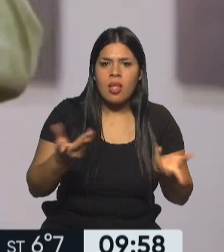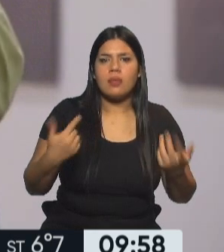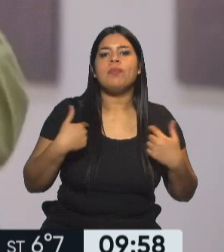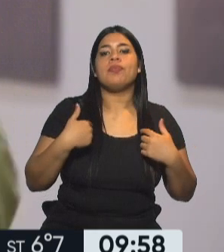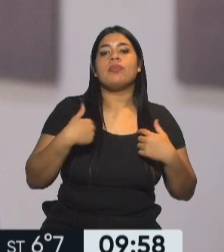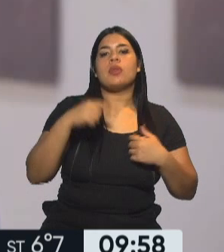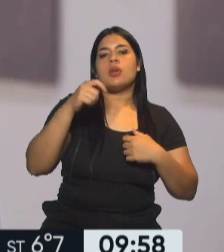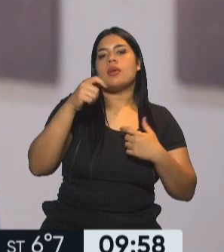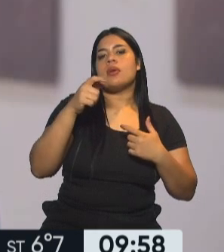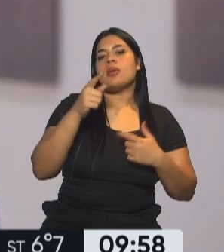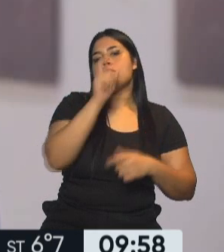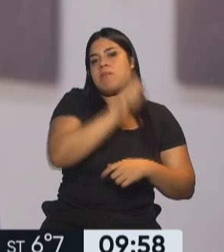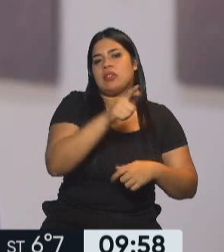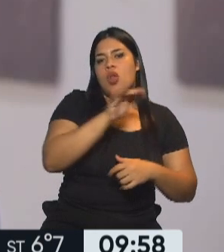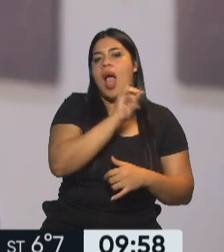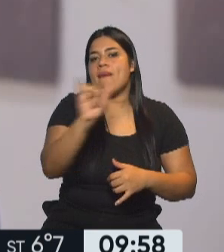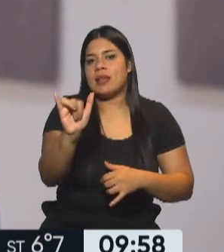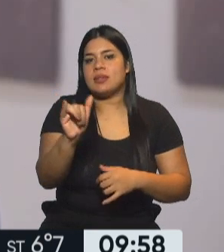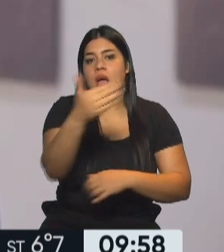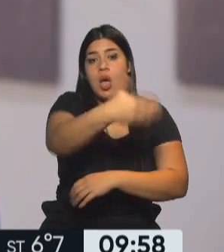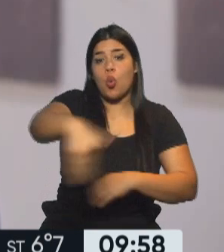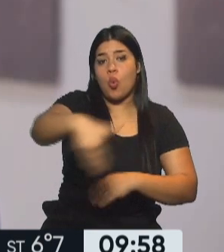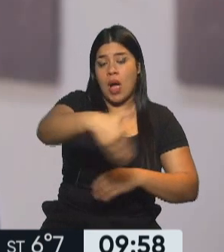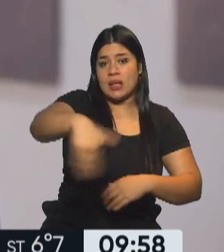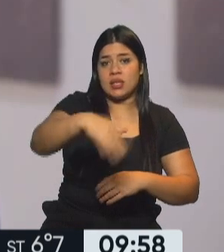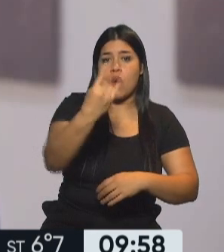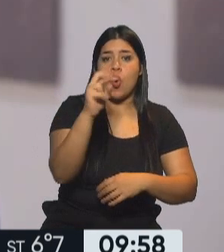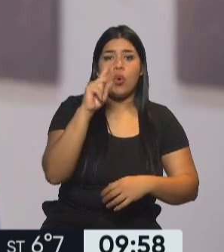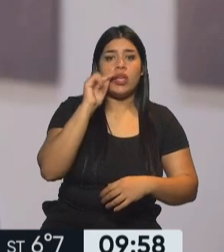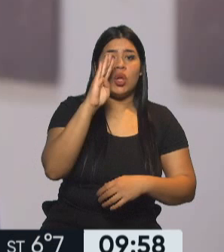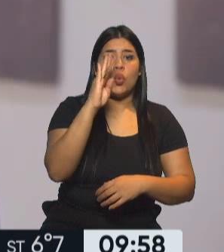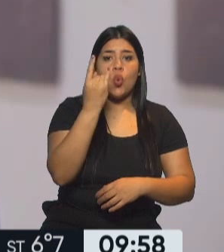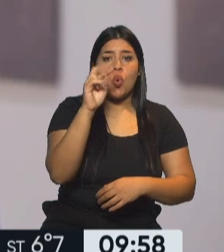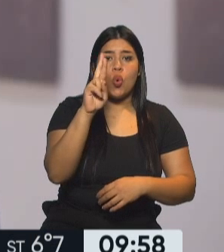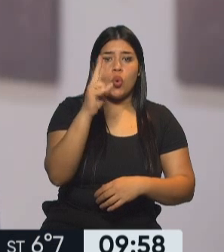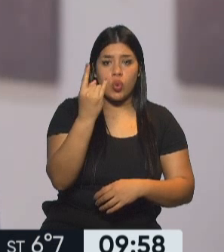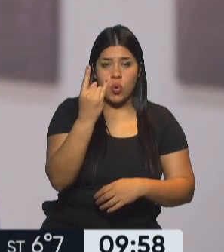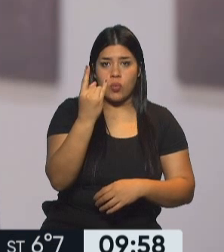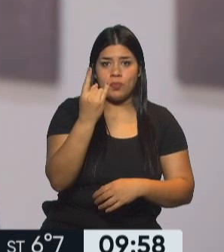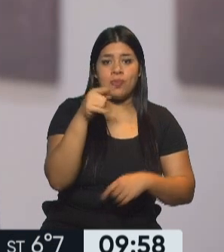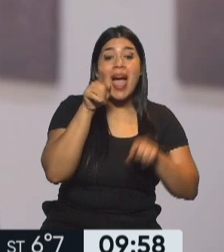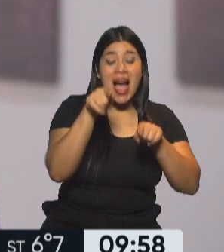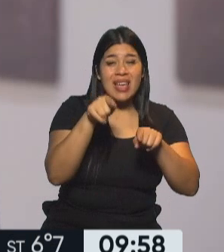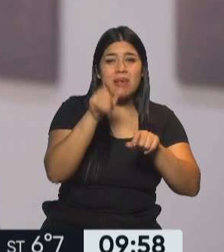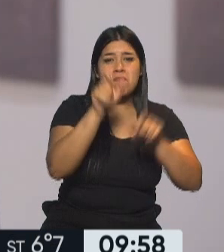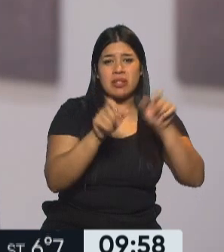Uriburu y los tapaban con papel, con diario. Y él me contó